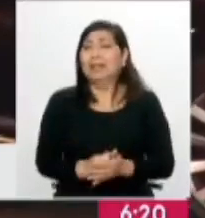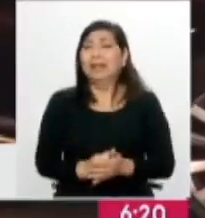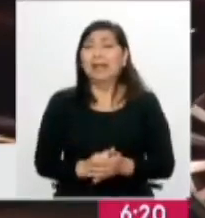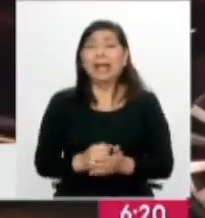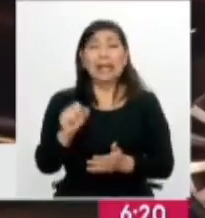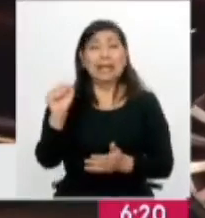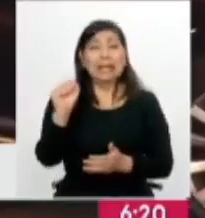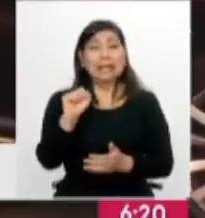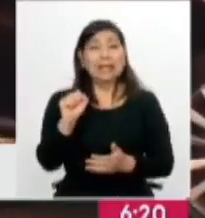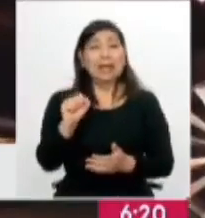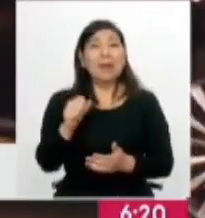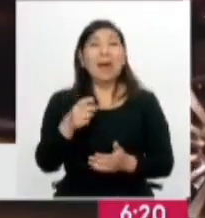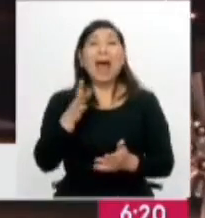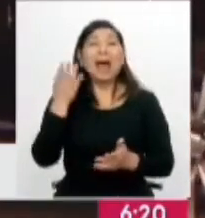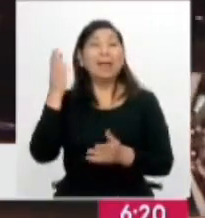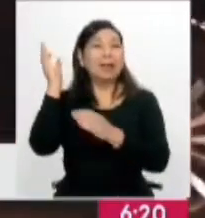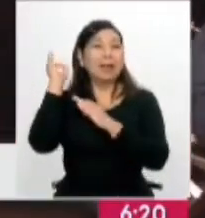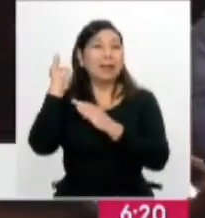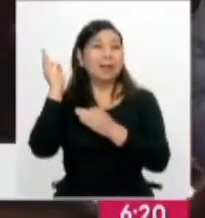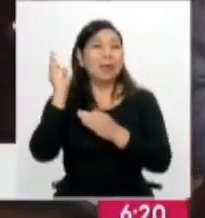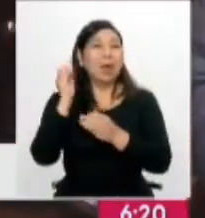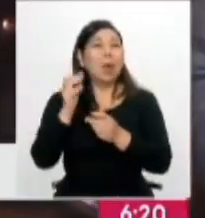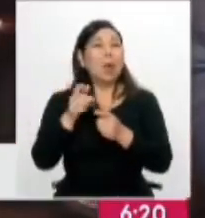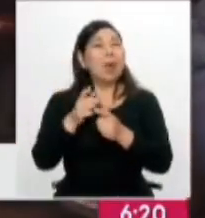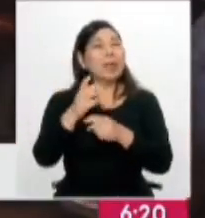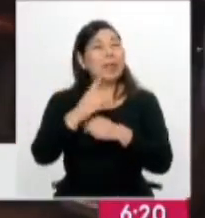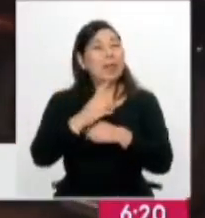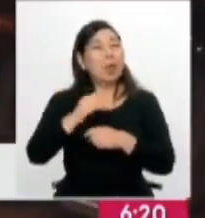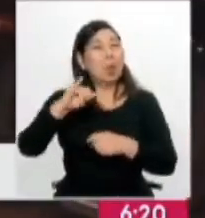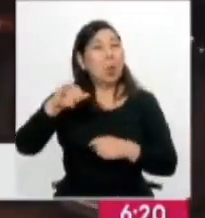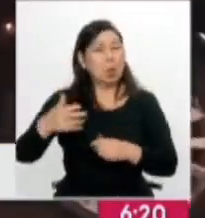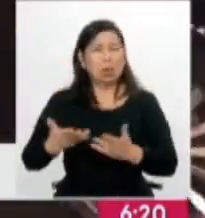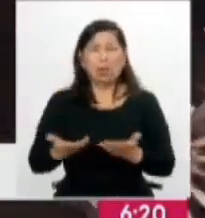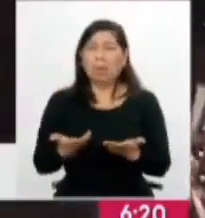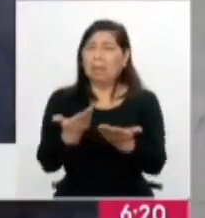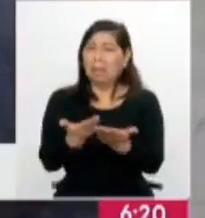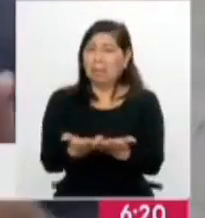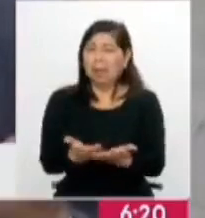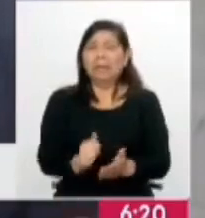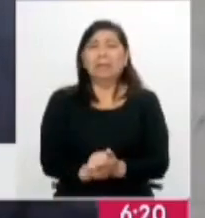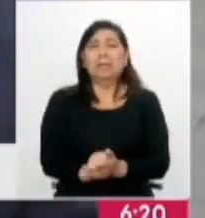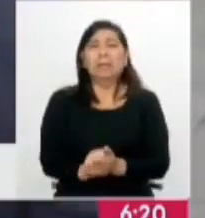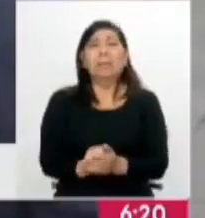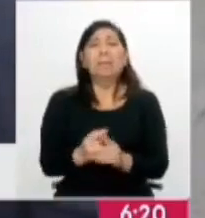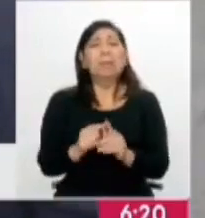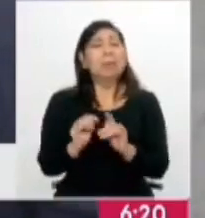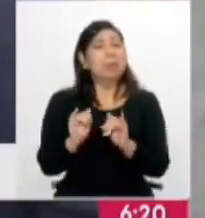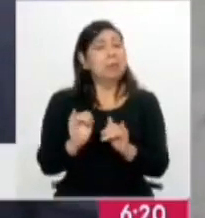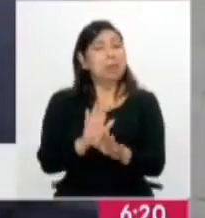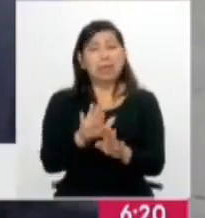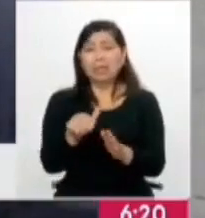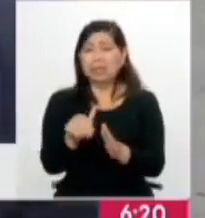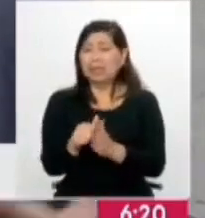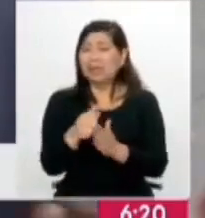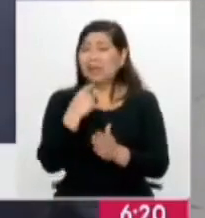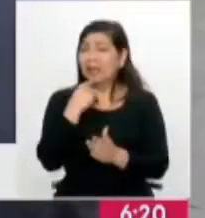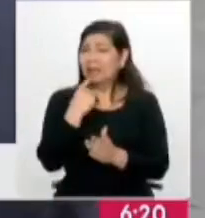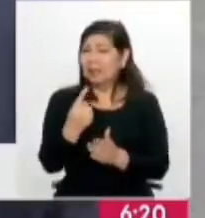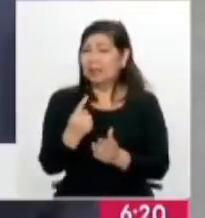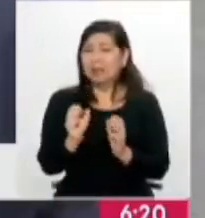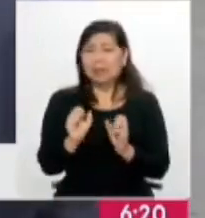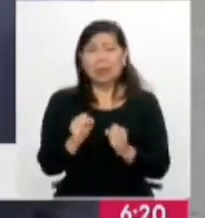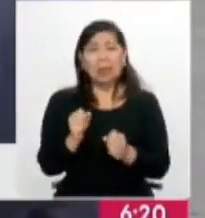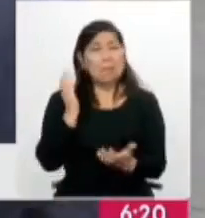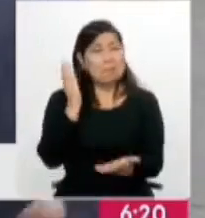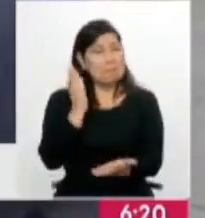último sábado en Junín, en las que dijo era la última vez que le tendía la mano al legislativo. Descartó que el jefe de Estado haya